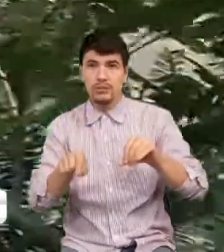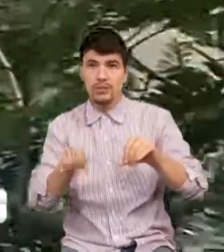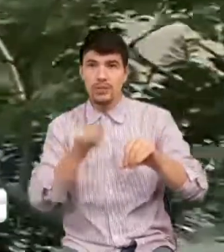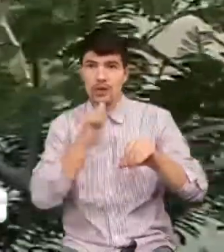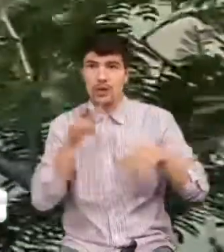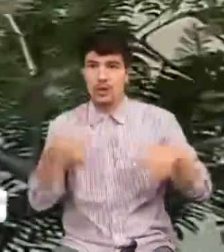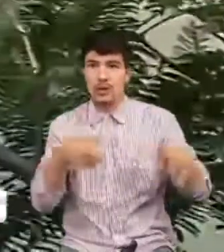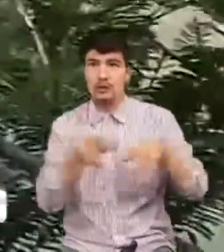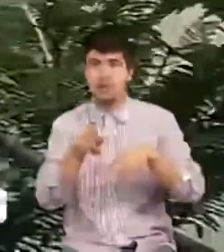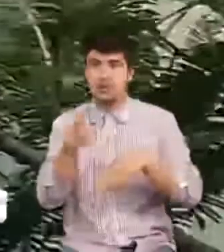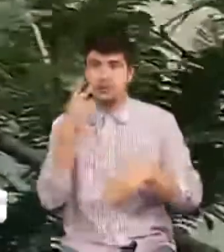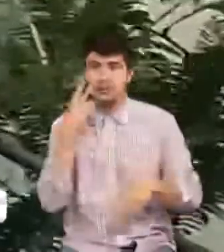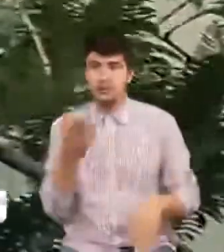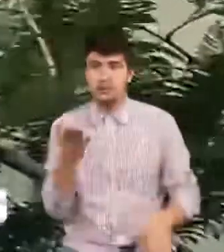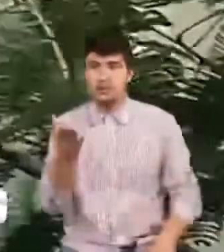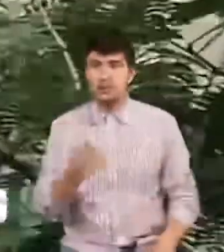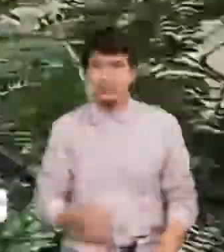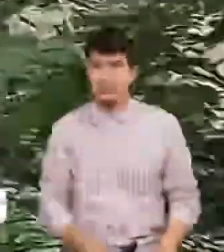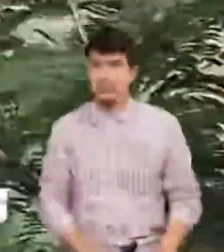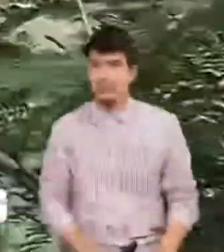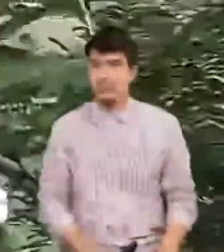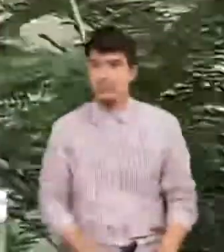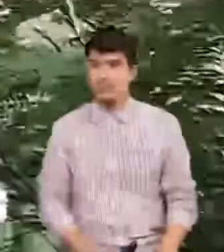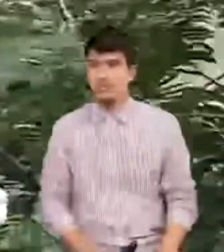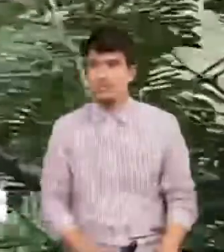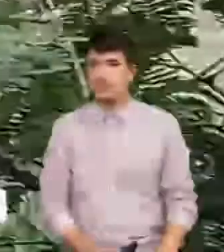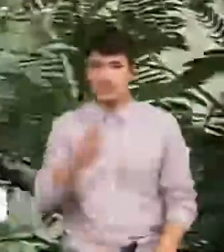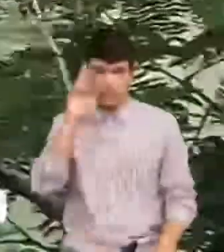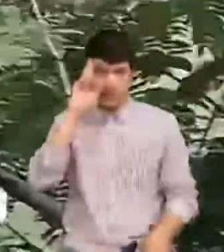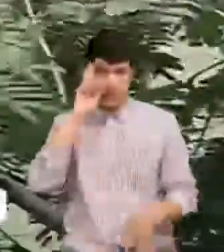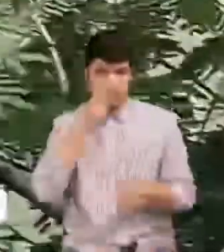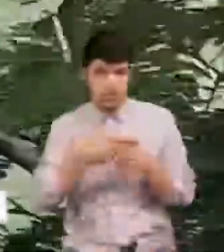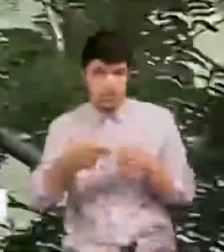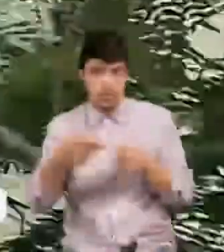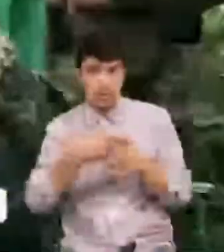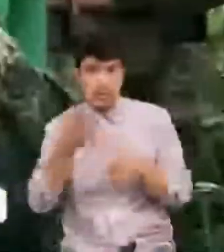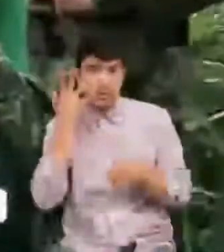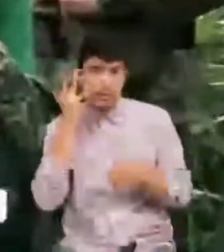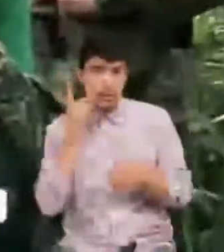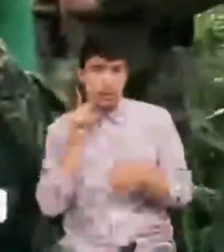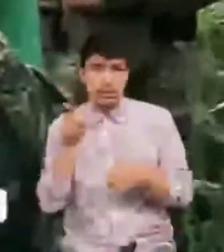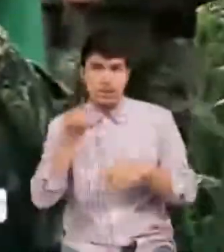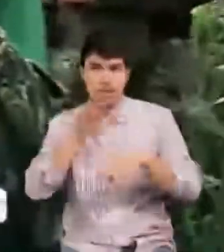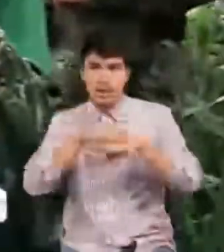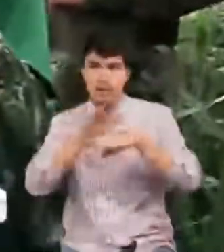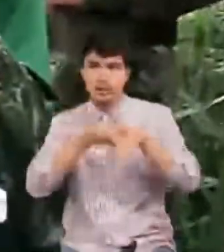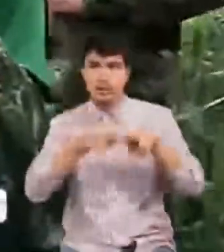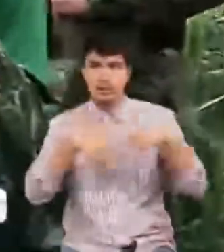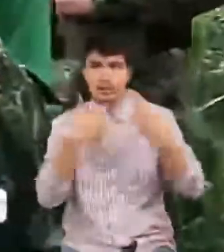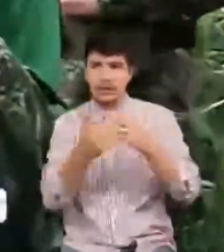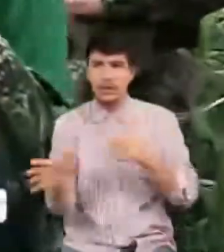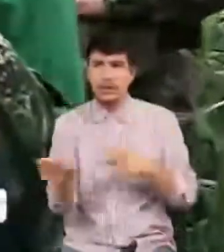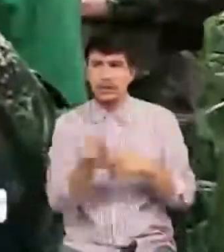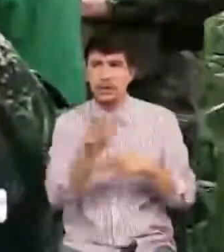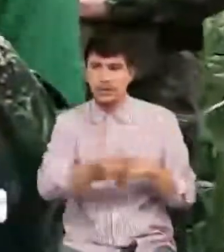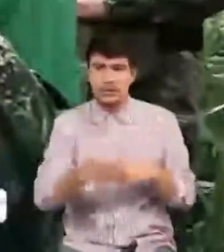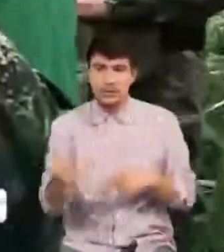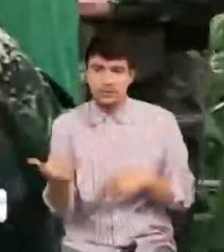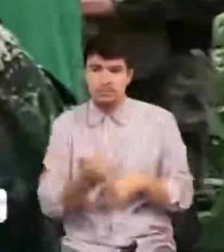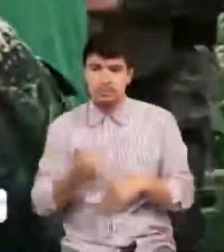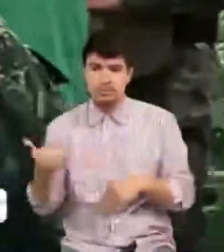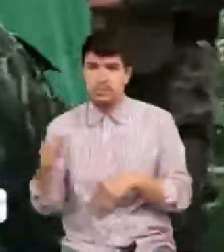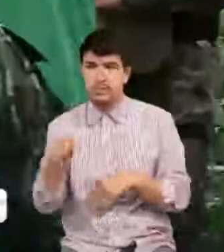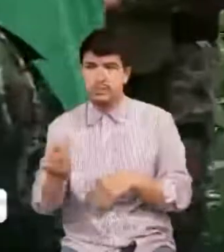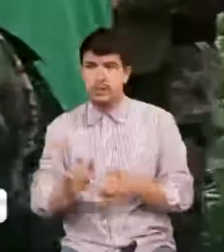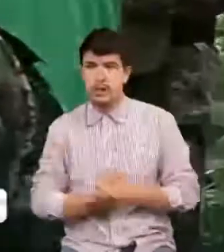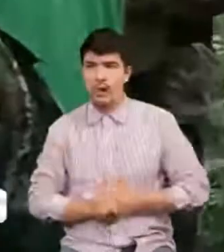este que surte este preciado líquido a todos los cucuteños. Por ende, en los próximos días se convocará a una reunión con los usuarios de las cuencas que tienen la